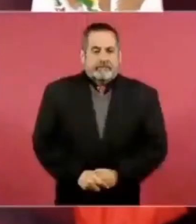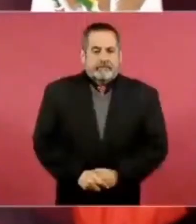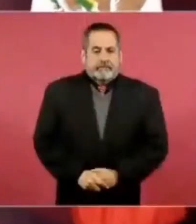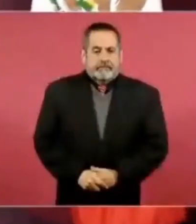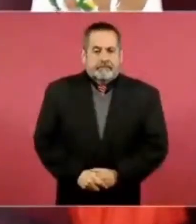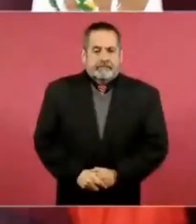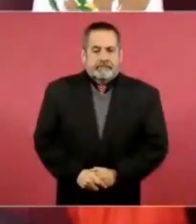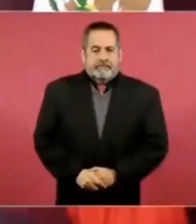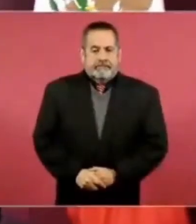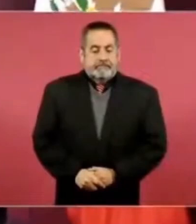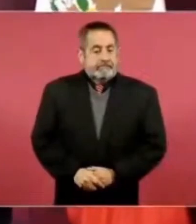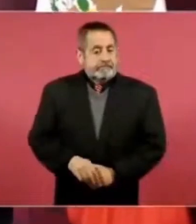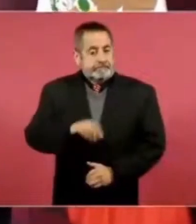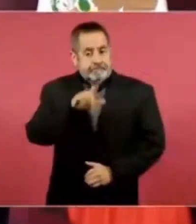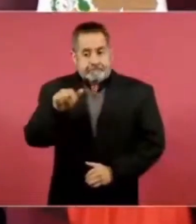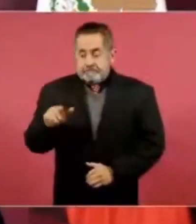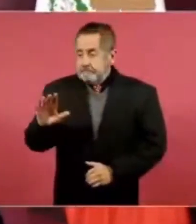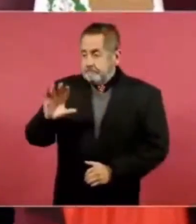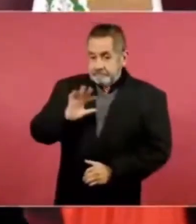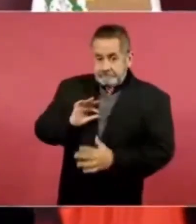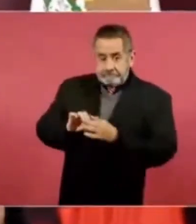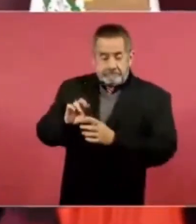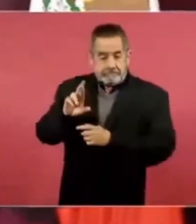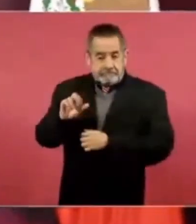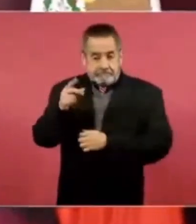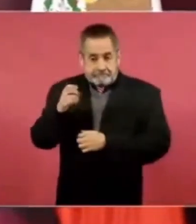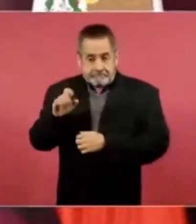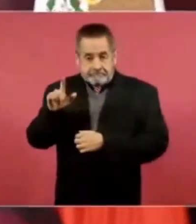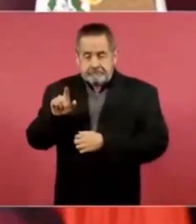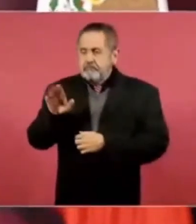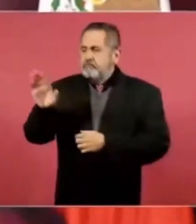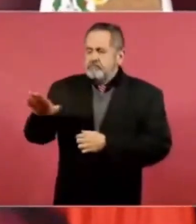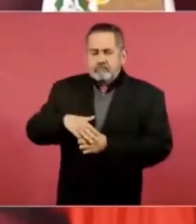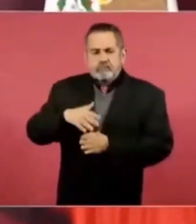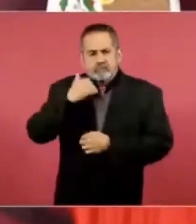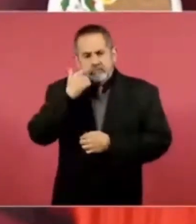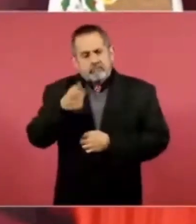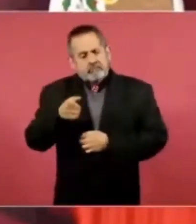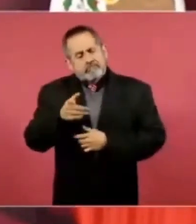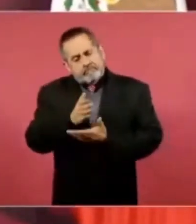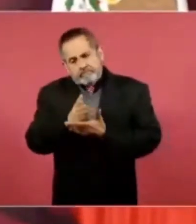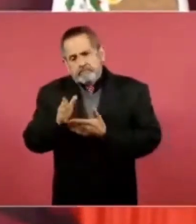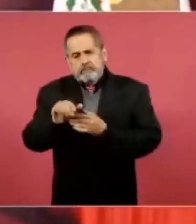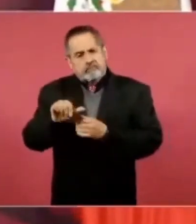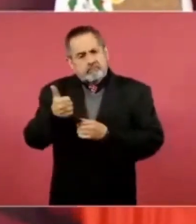y le dice, y me dice a mí Raquel, yo quiero tener una